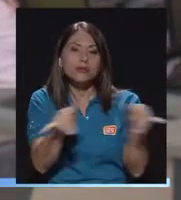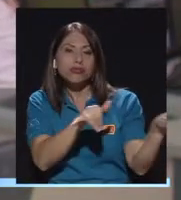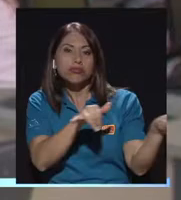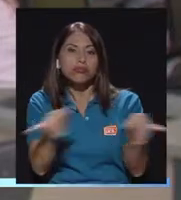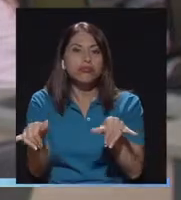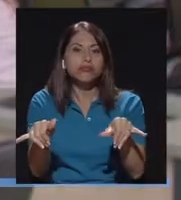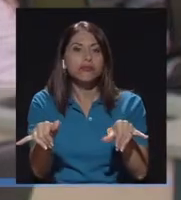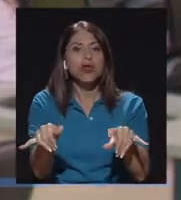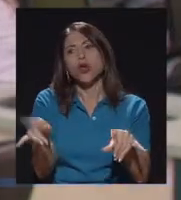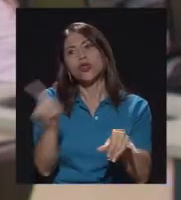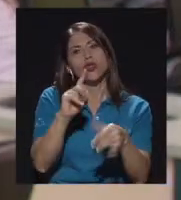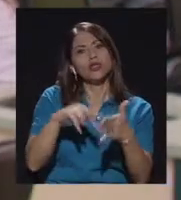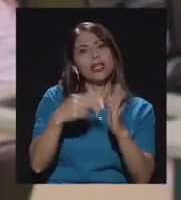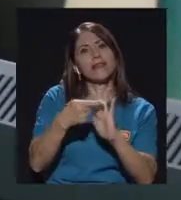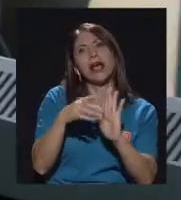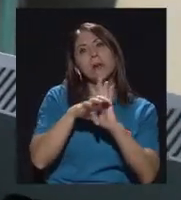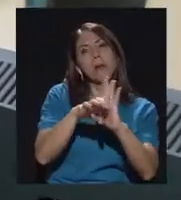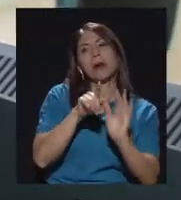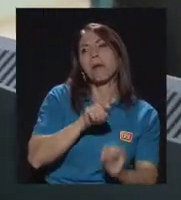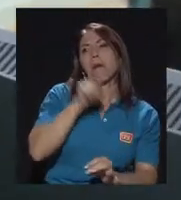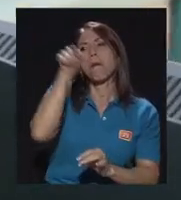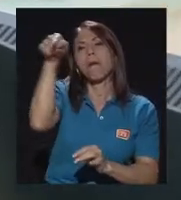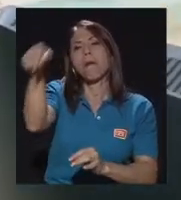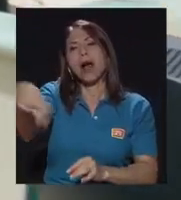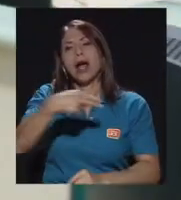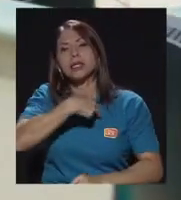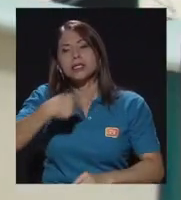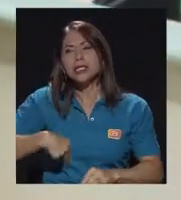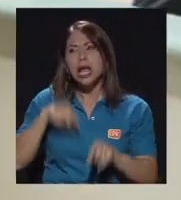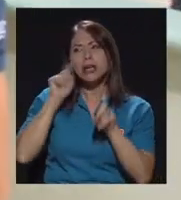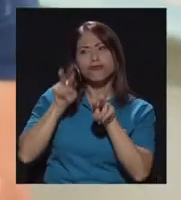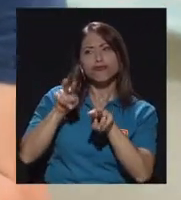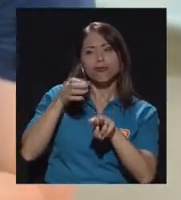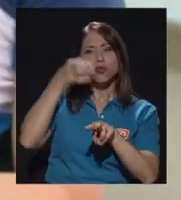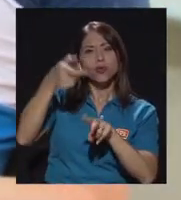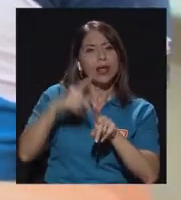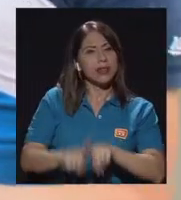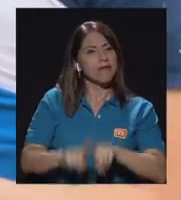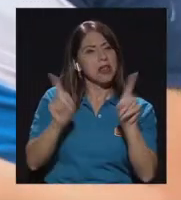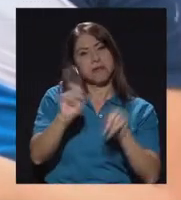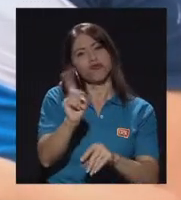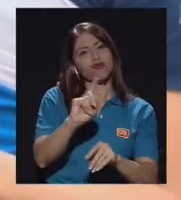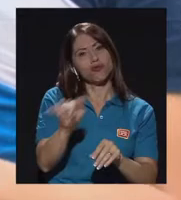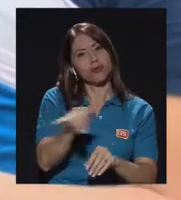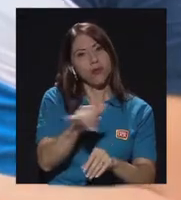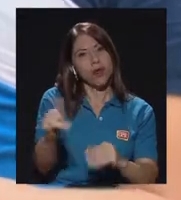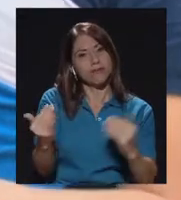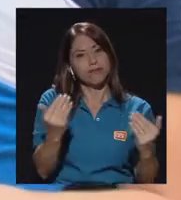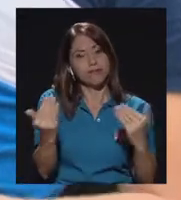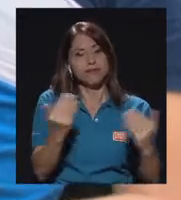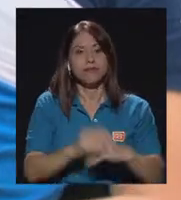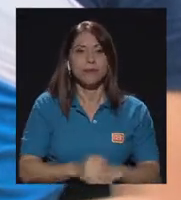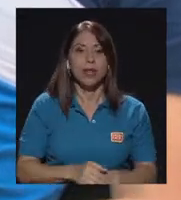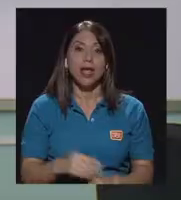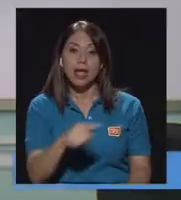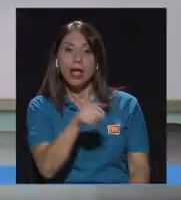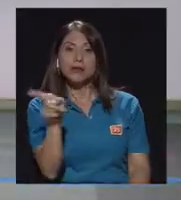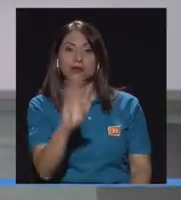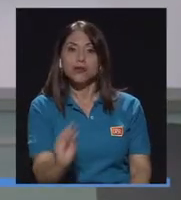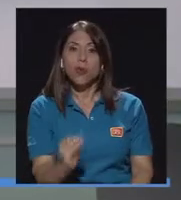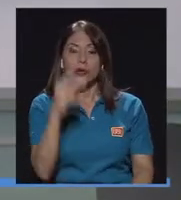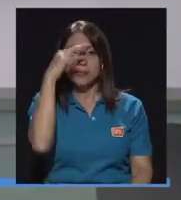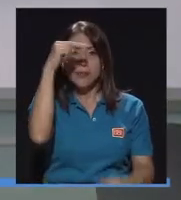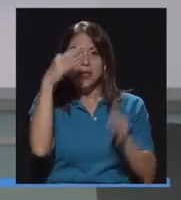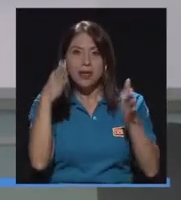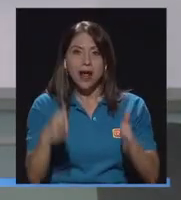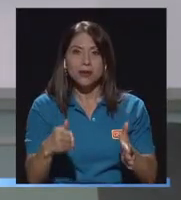es como que vayas a China y te encuentras con otra cultura muy diferente. Para estos jóvenes mexicanos, la